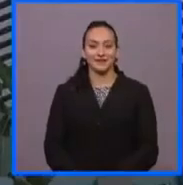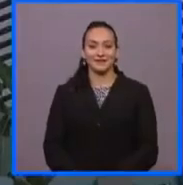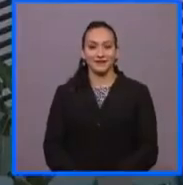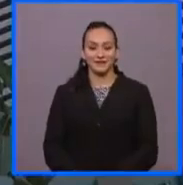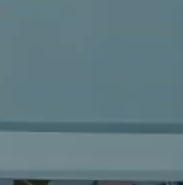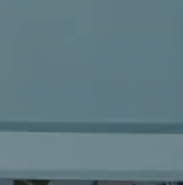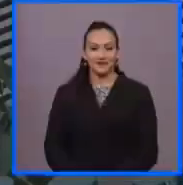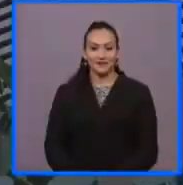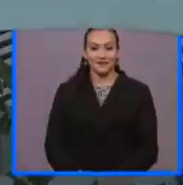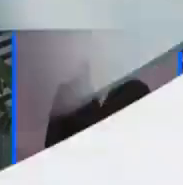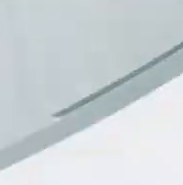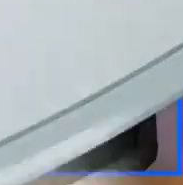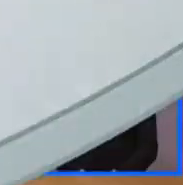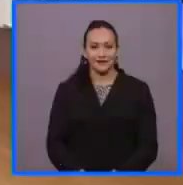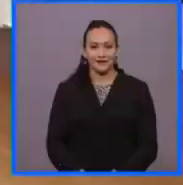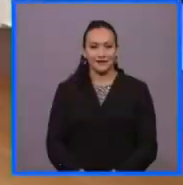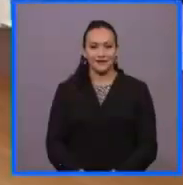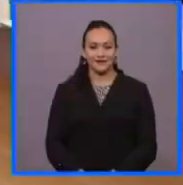Federación.